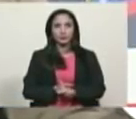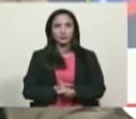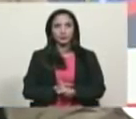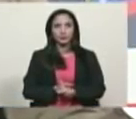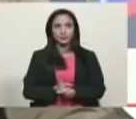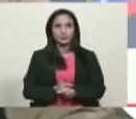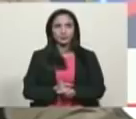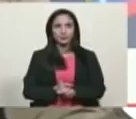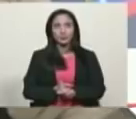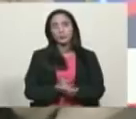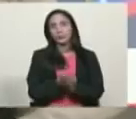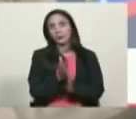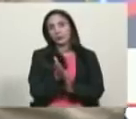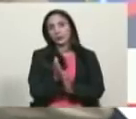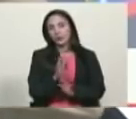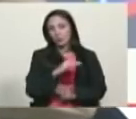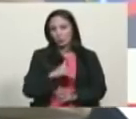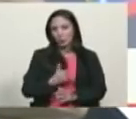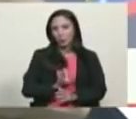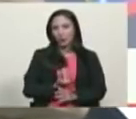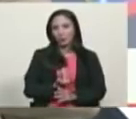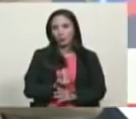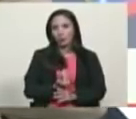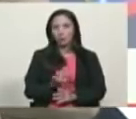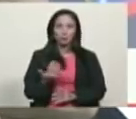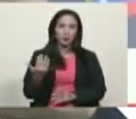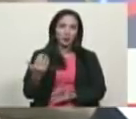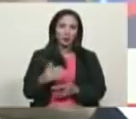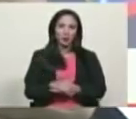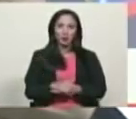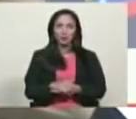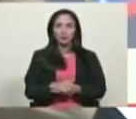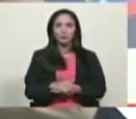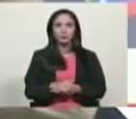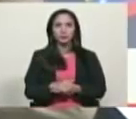Y pudiéramos decir que eso fue como